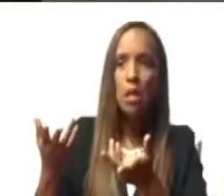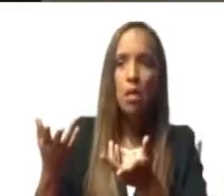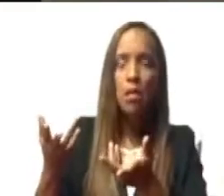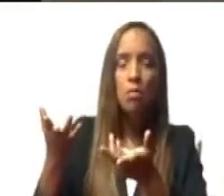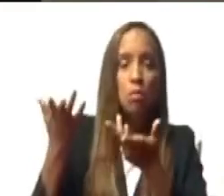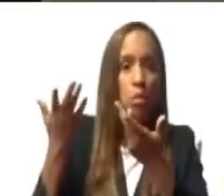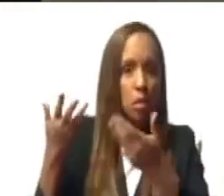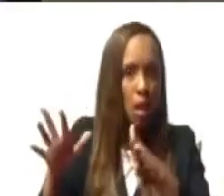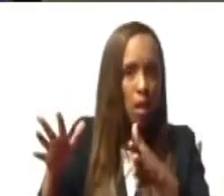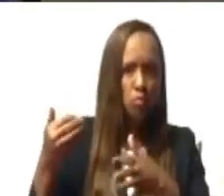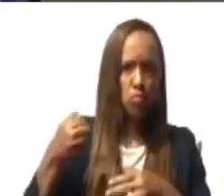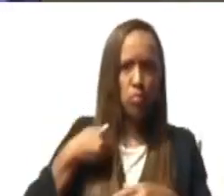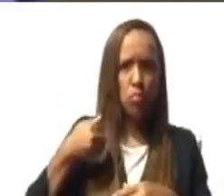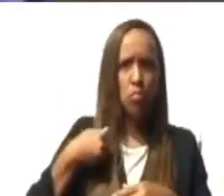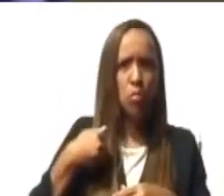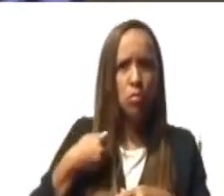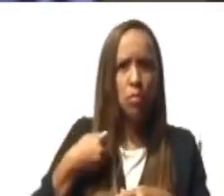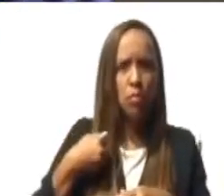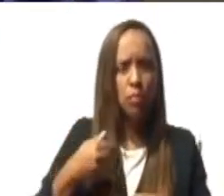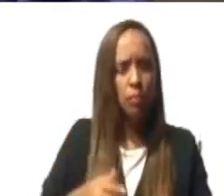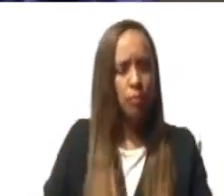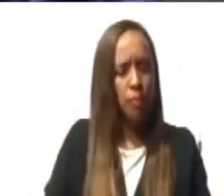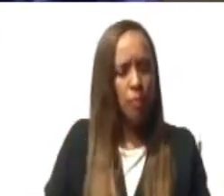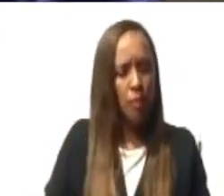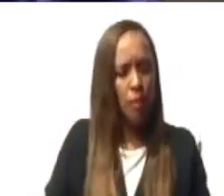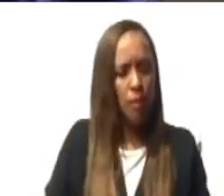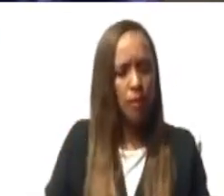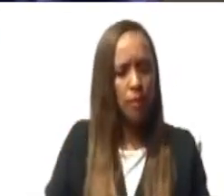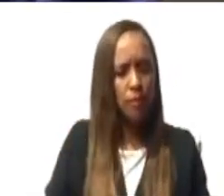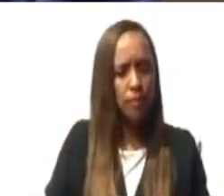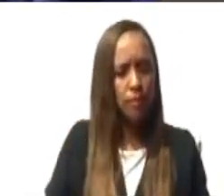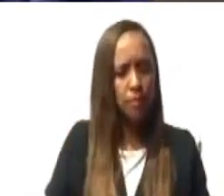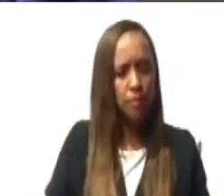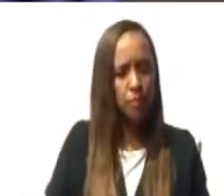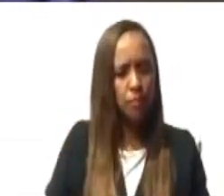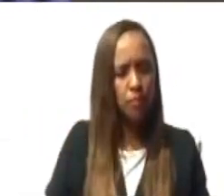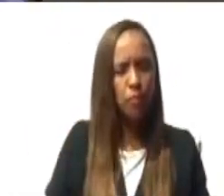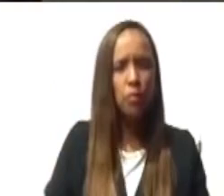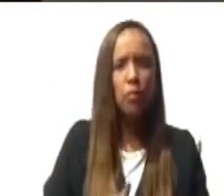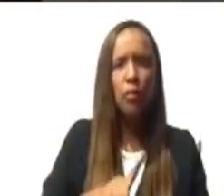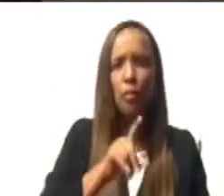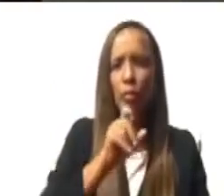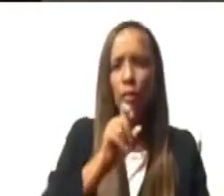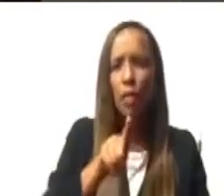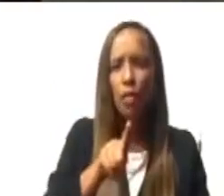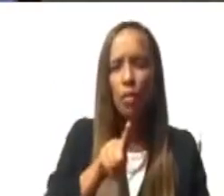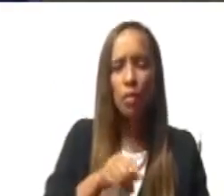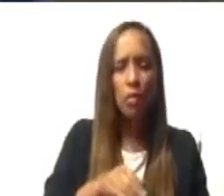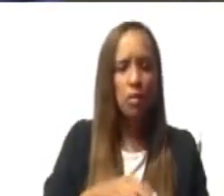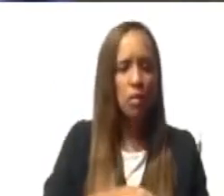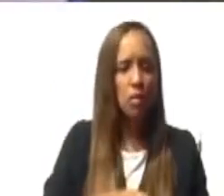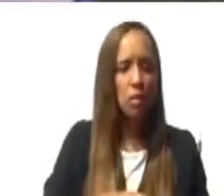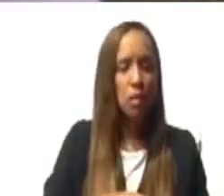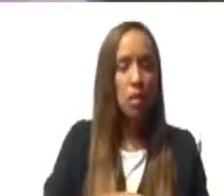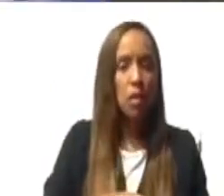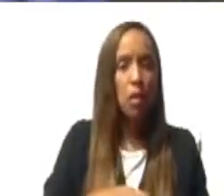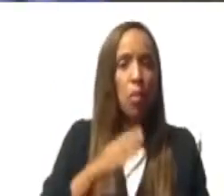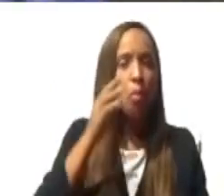razón por la que entre la fuente de financiamiento de este presupuesto nosotros